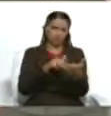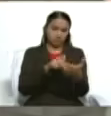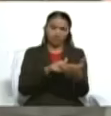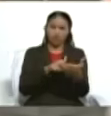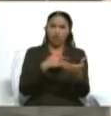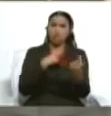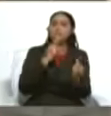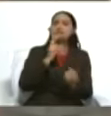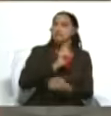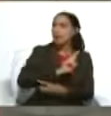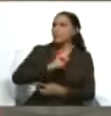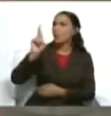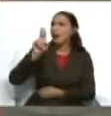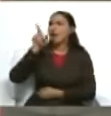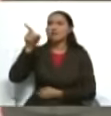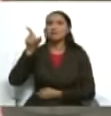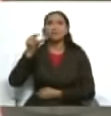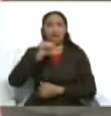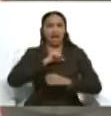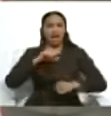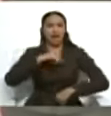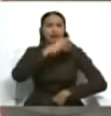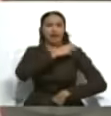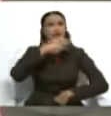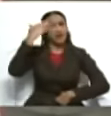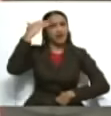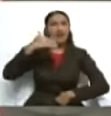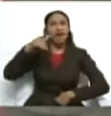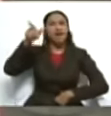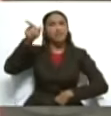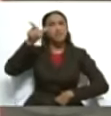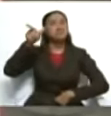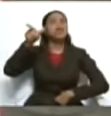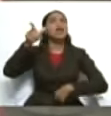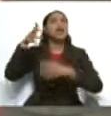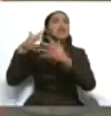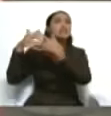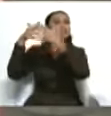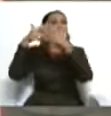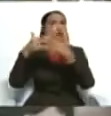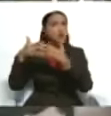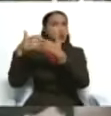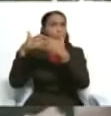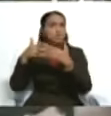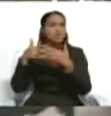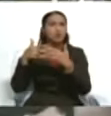Sur, siendo un agente y actuando como un agente de la ExxonMobil,